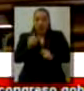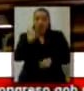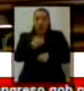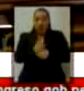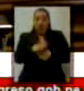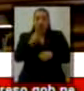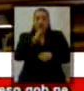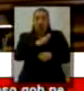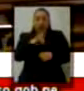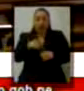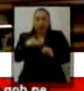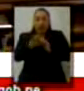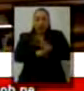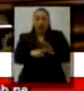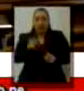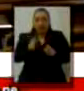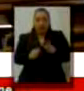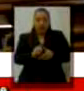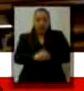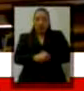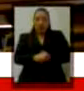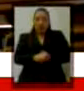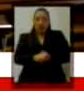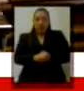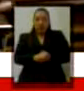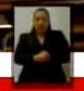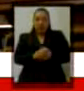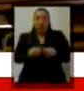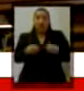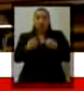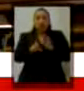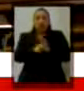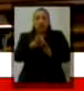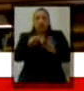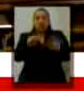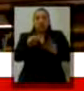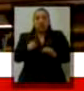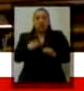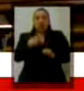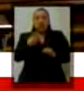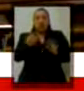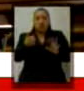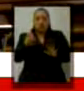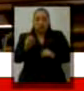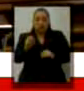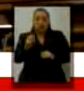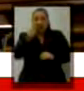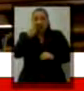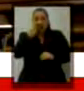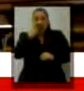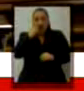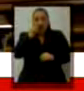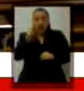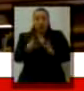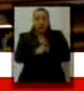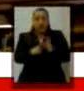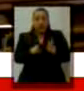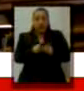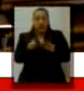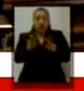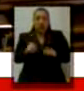del Estado de proteger a la víctima de violencia, se dio la ley 26.260. Esta ley, a su vez, el texto